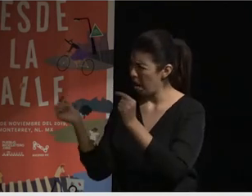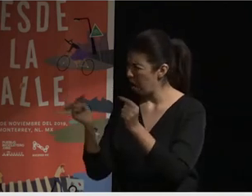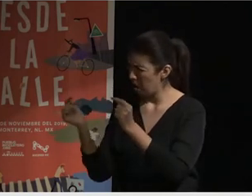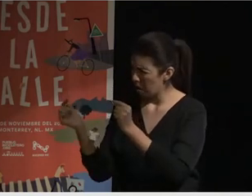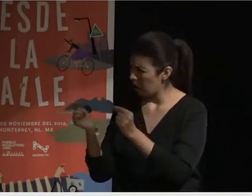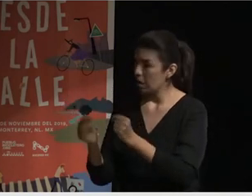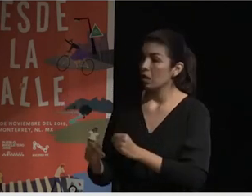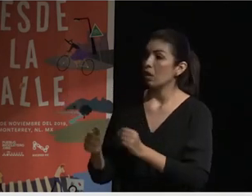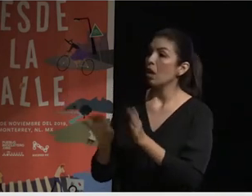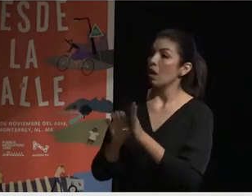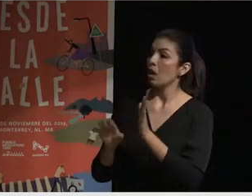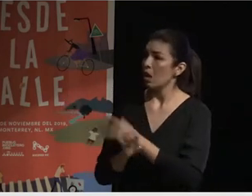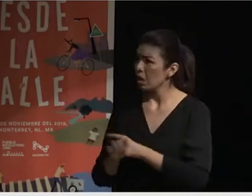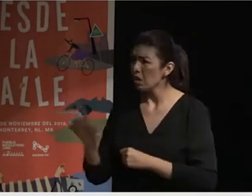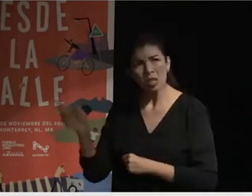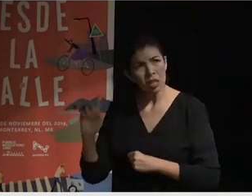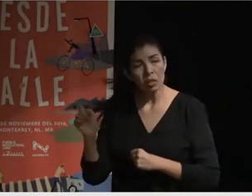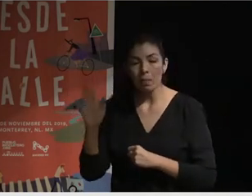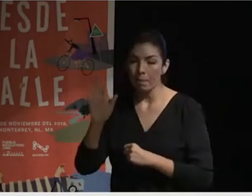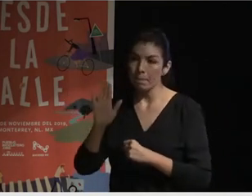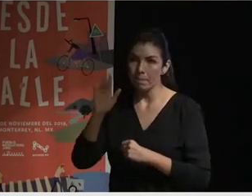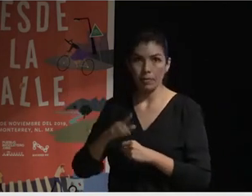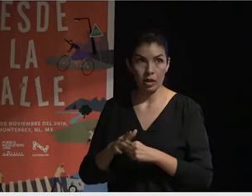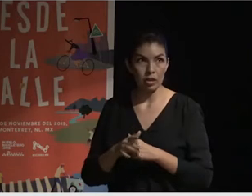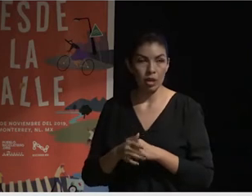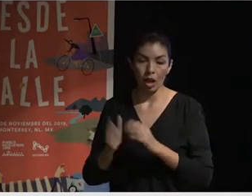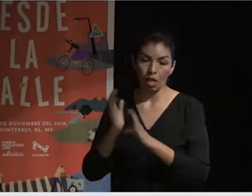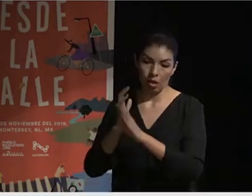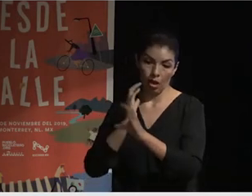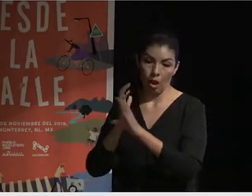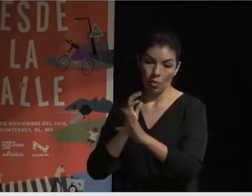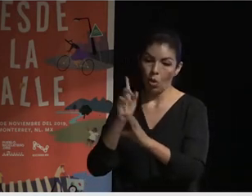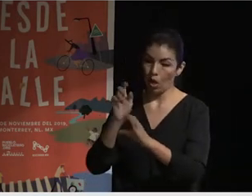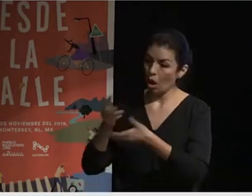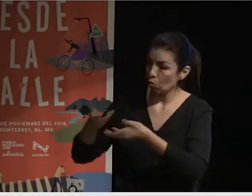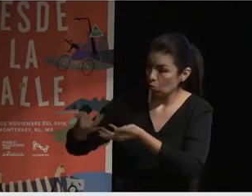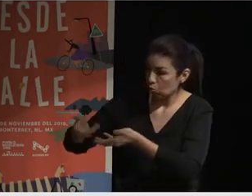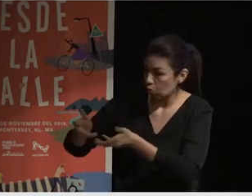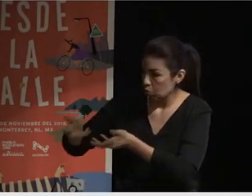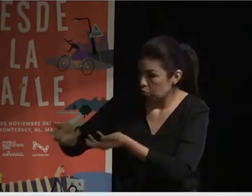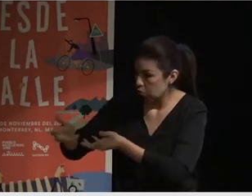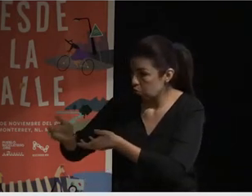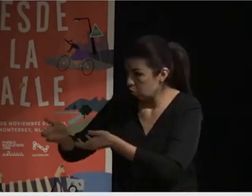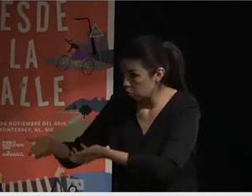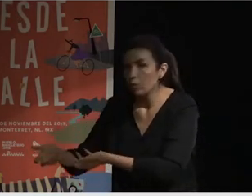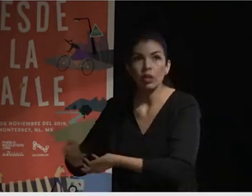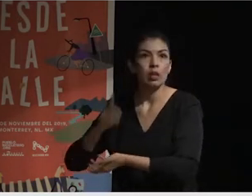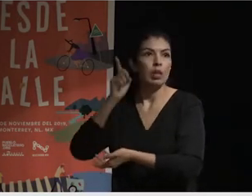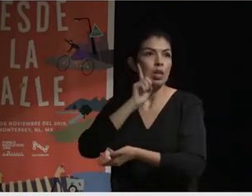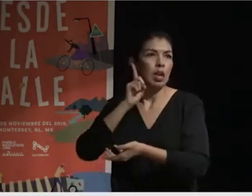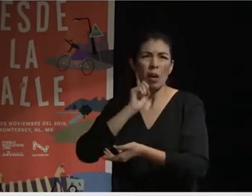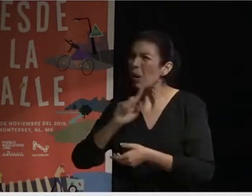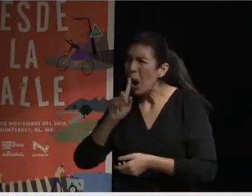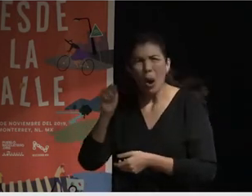eso fue, ya saben, ¿no? O sea, desató problemas en la colonia. Y yo las estaba escuchando y el pleito llevaba 3 horas y